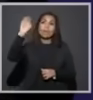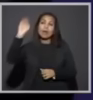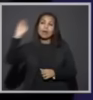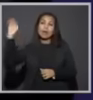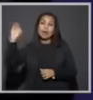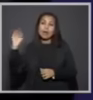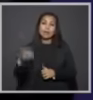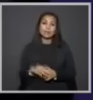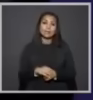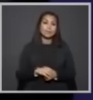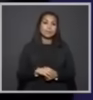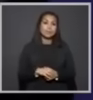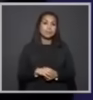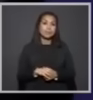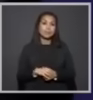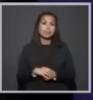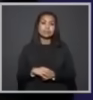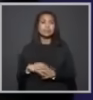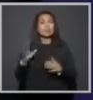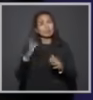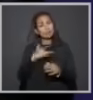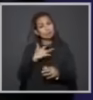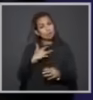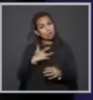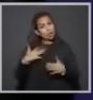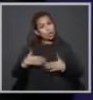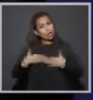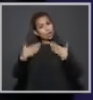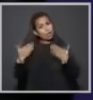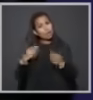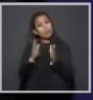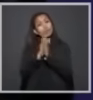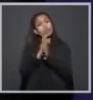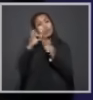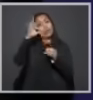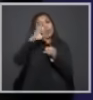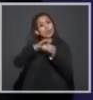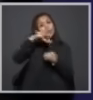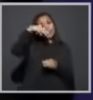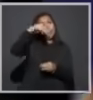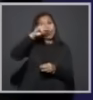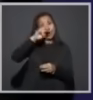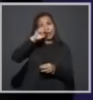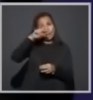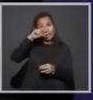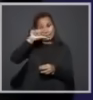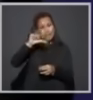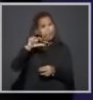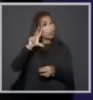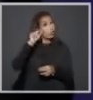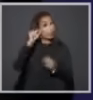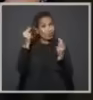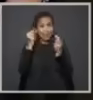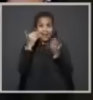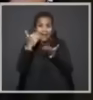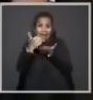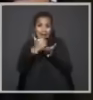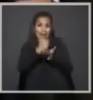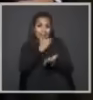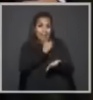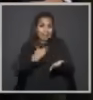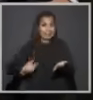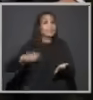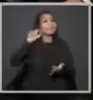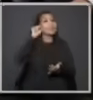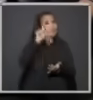que se nos dé la confianza, que se vote parejo, que no solo es ganar la presidencia, sino